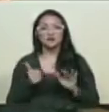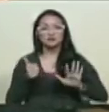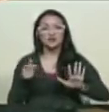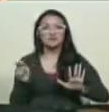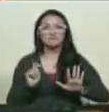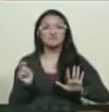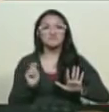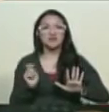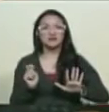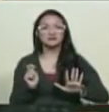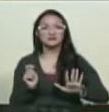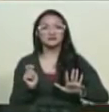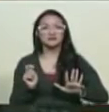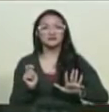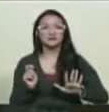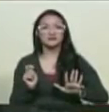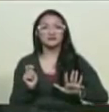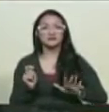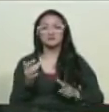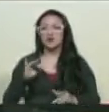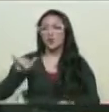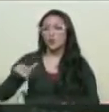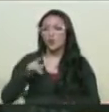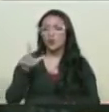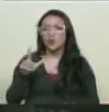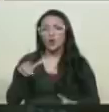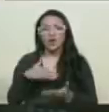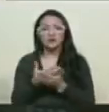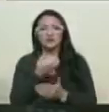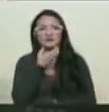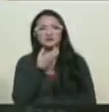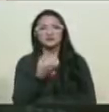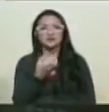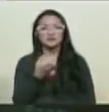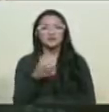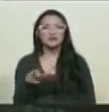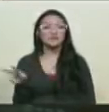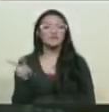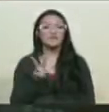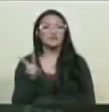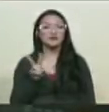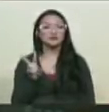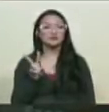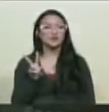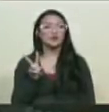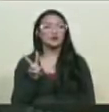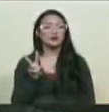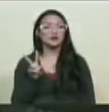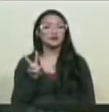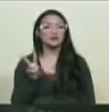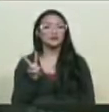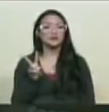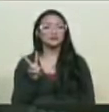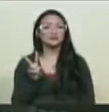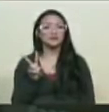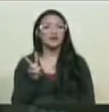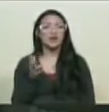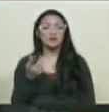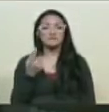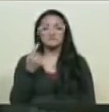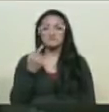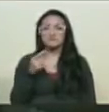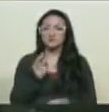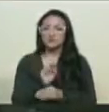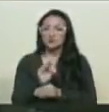6 meses exactamente, entre julio a diciembre, Venezuela y su Estado Democrático ha